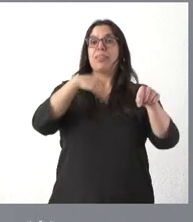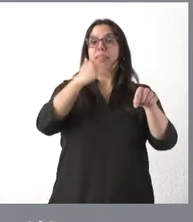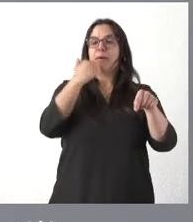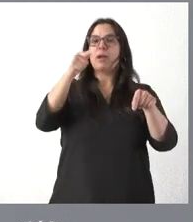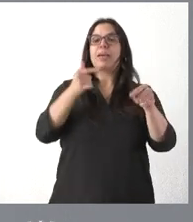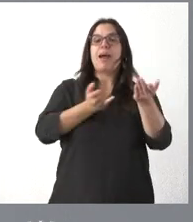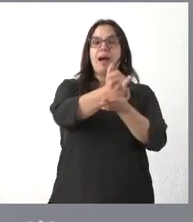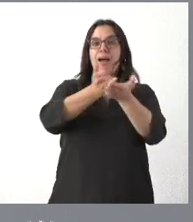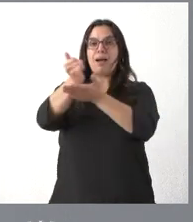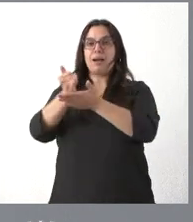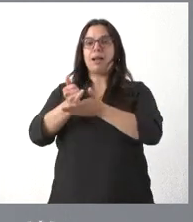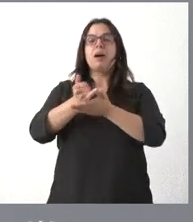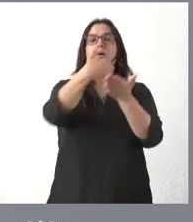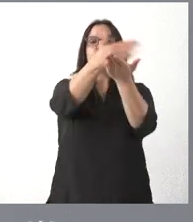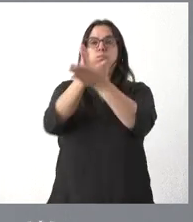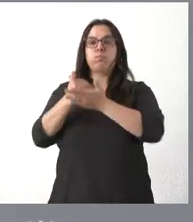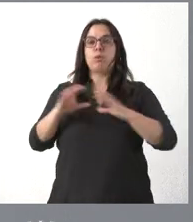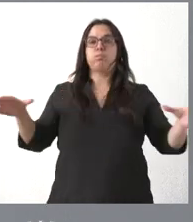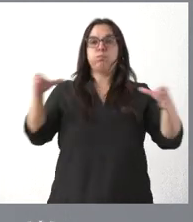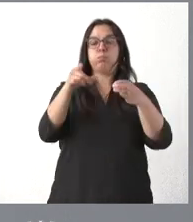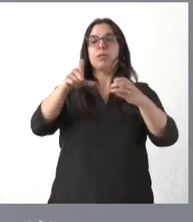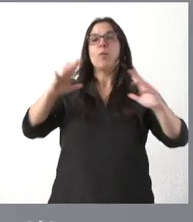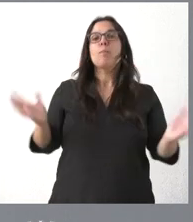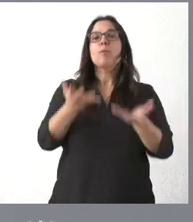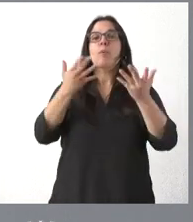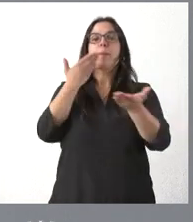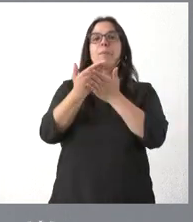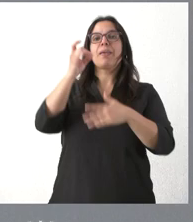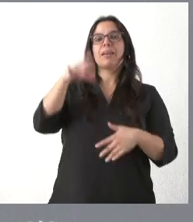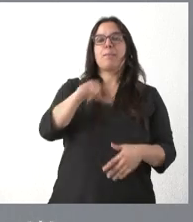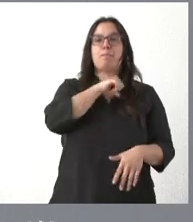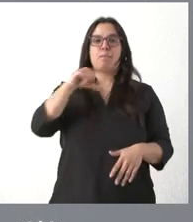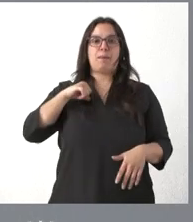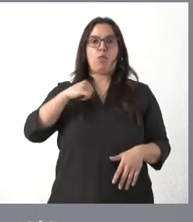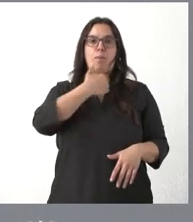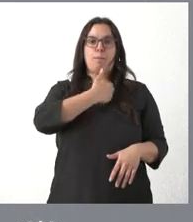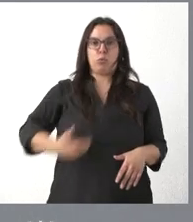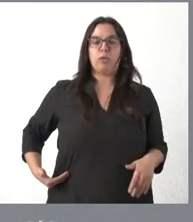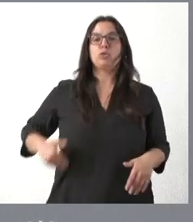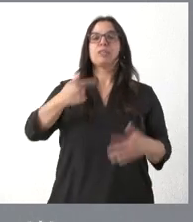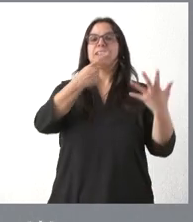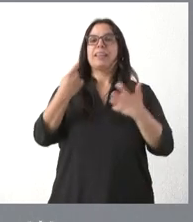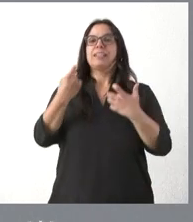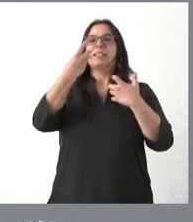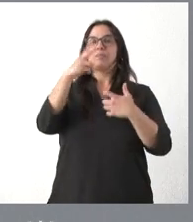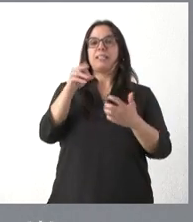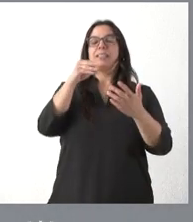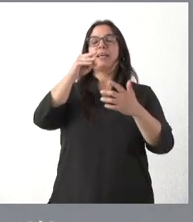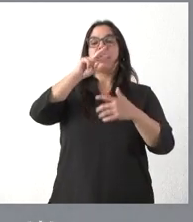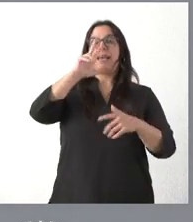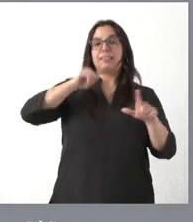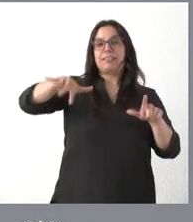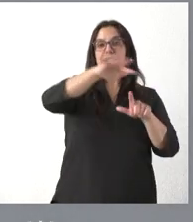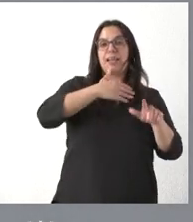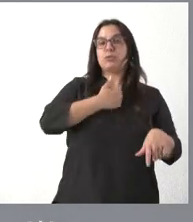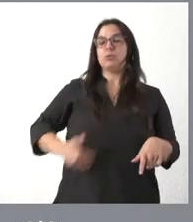actuación promovida por una agrupación de propietarios en régimen privado 750 hectáreas pertenecientes a 393